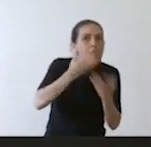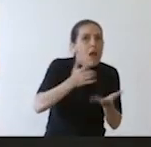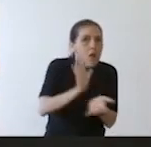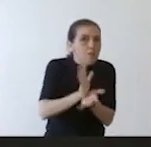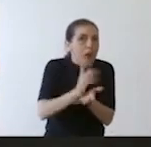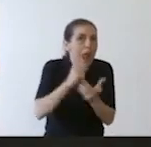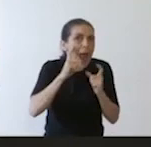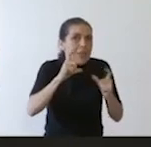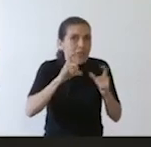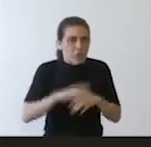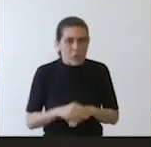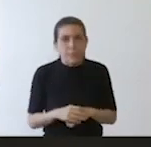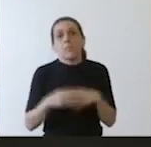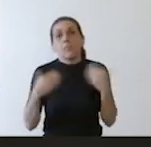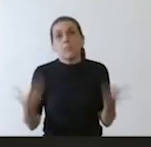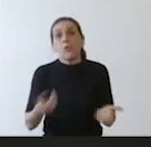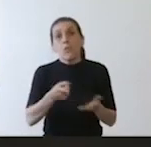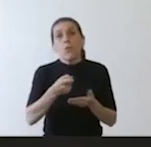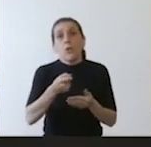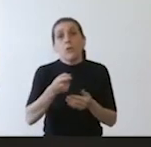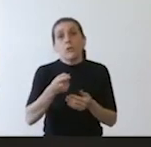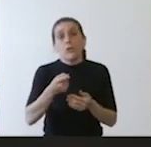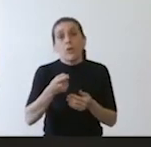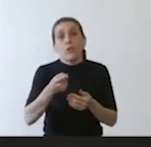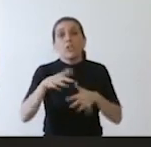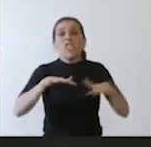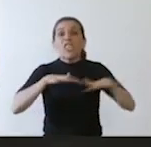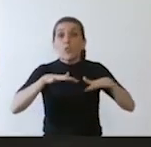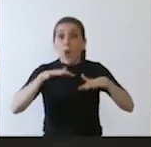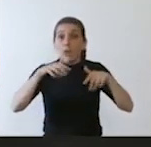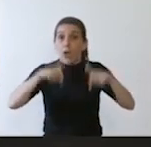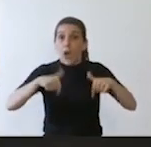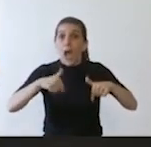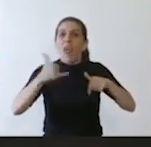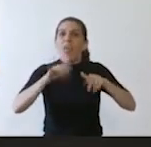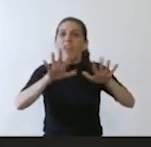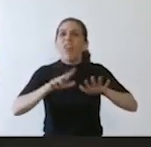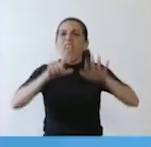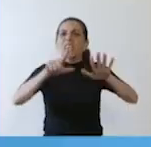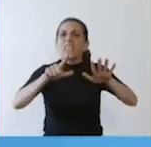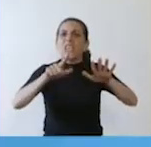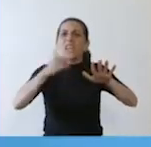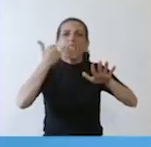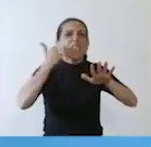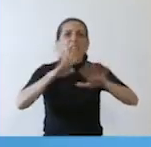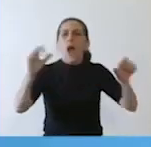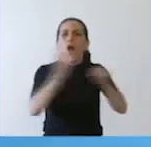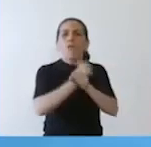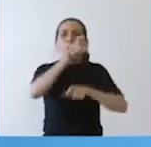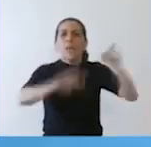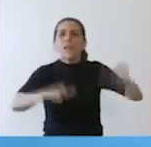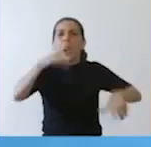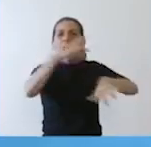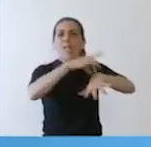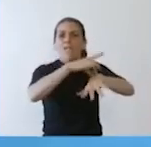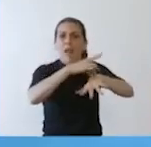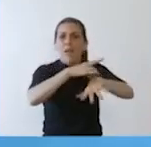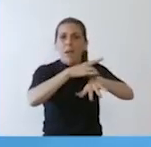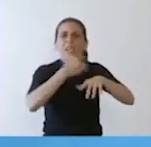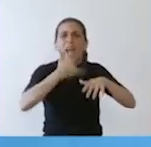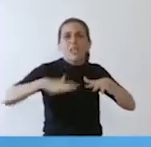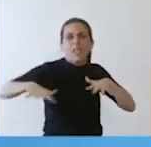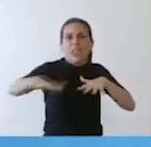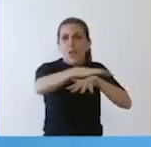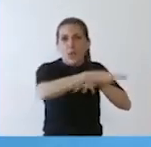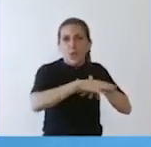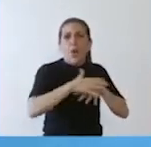adelantarnos. En ese sentido, la situación es que tenemos 17 casos confirmados en varias jurisdicciones con un